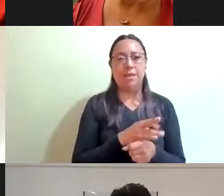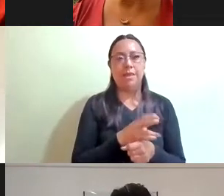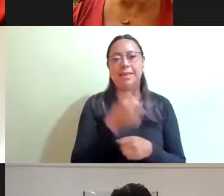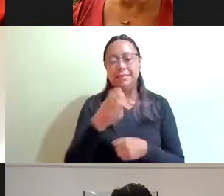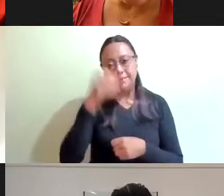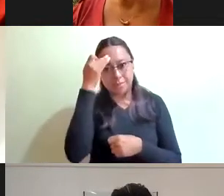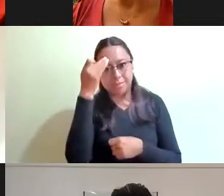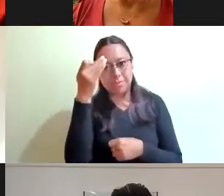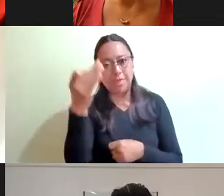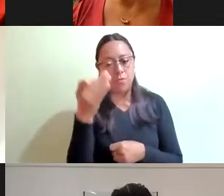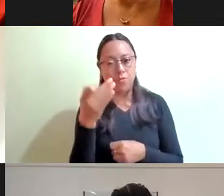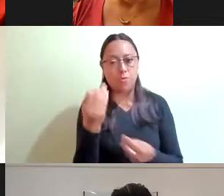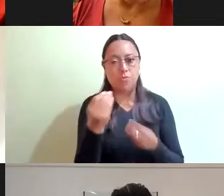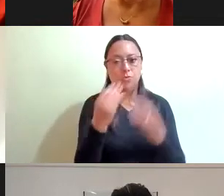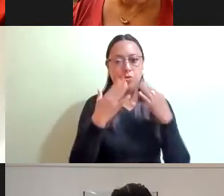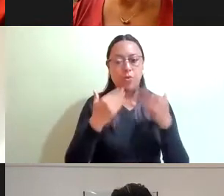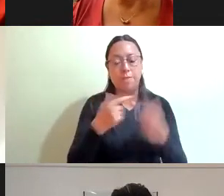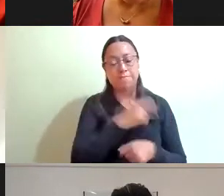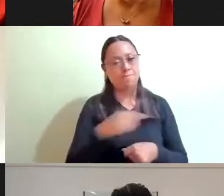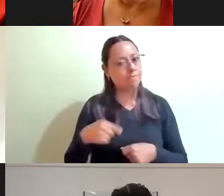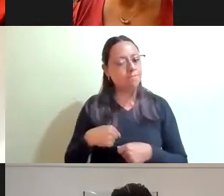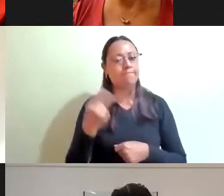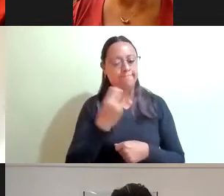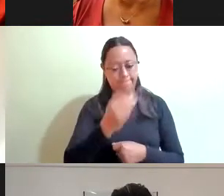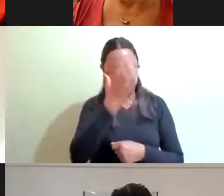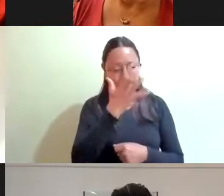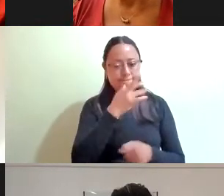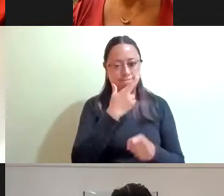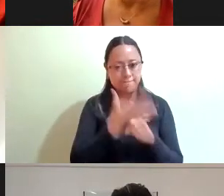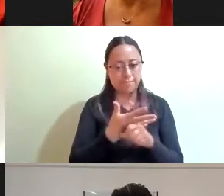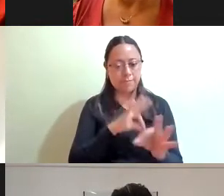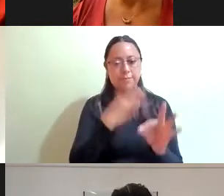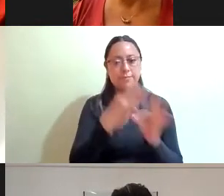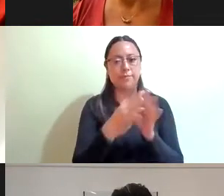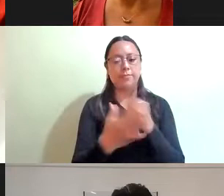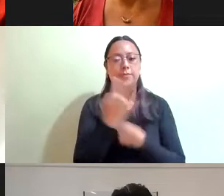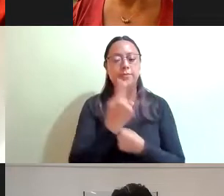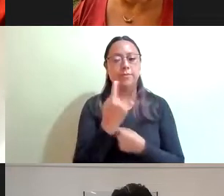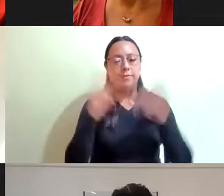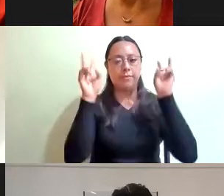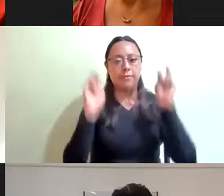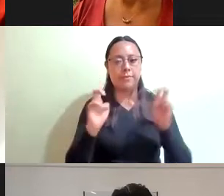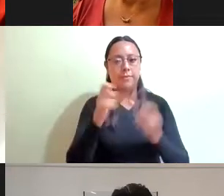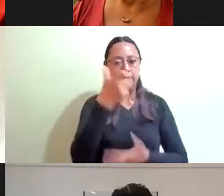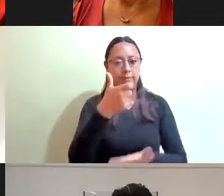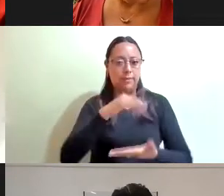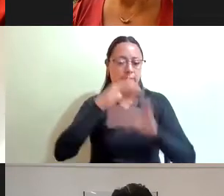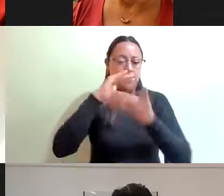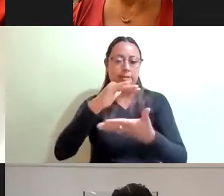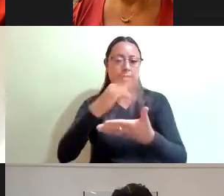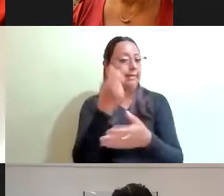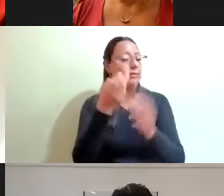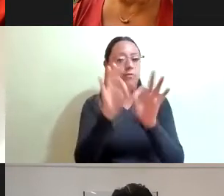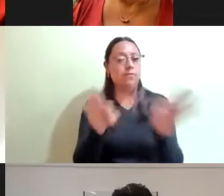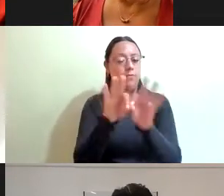tendríamos que ser muy responsables porque también el asunto del paquete fiscal es importante porque es el presupuesto que va a